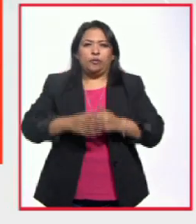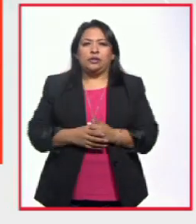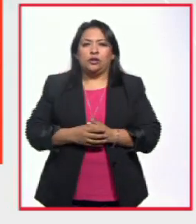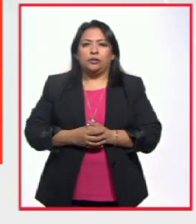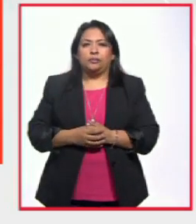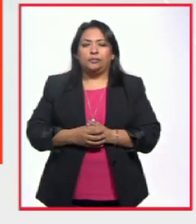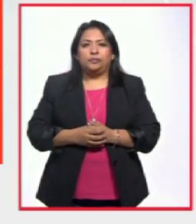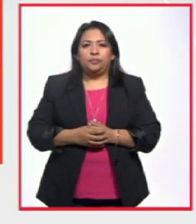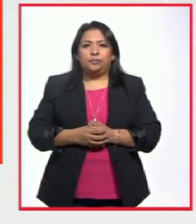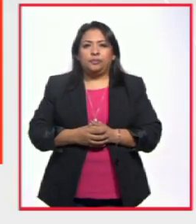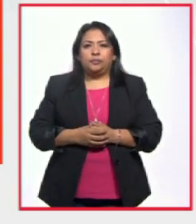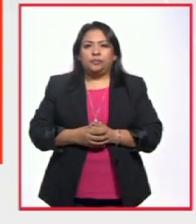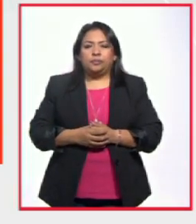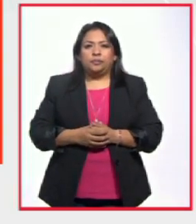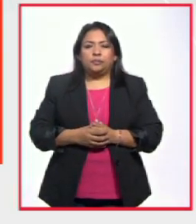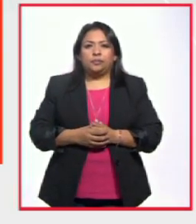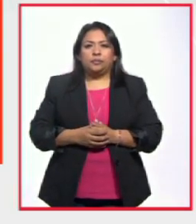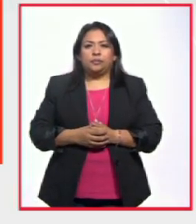a ver.